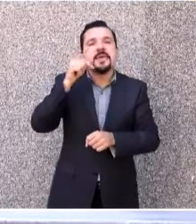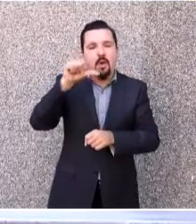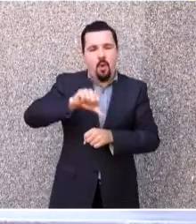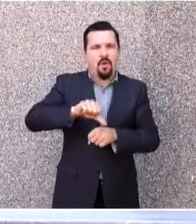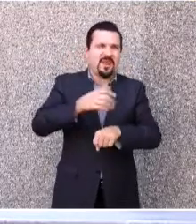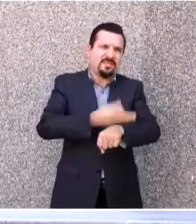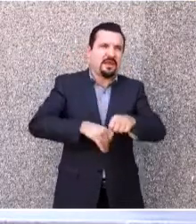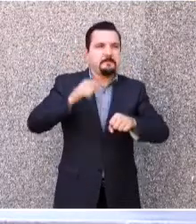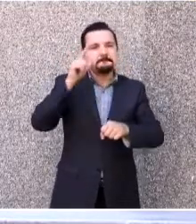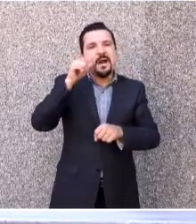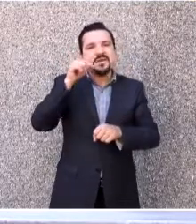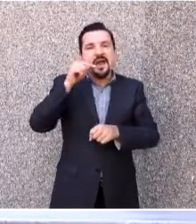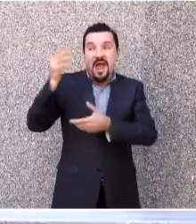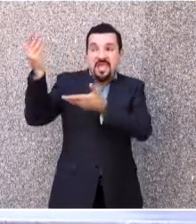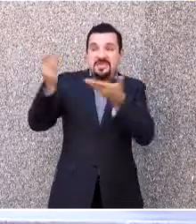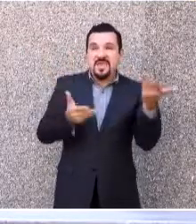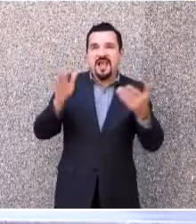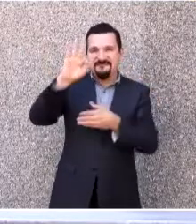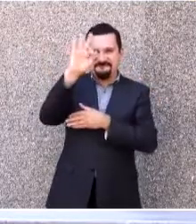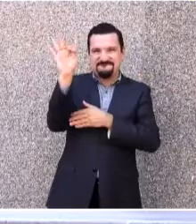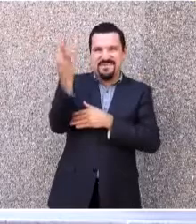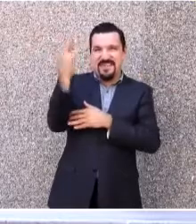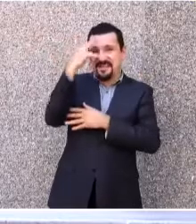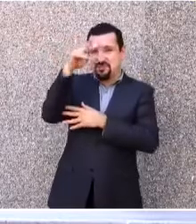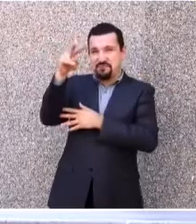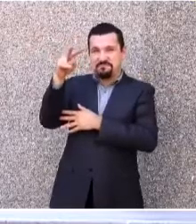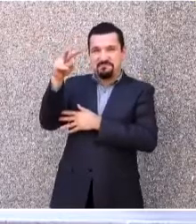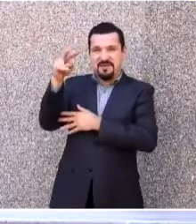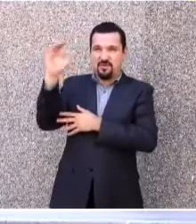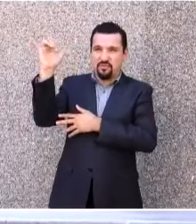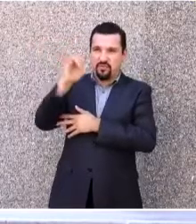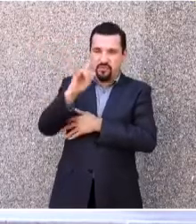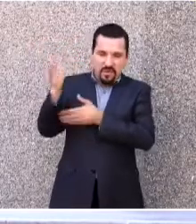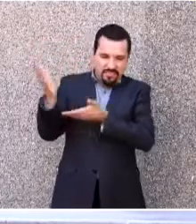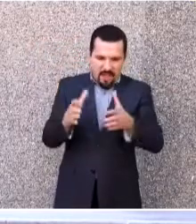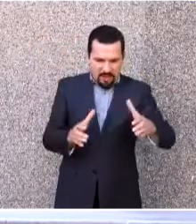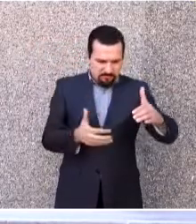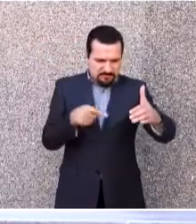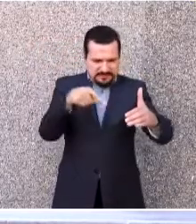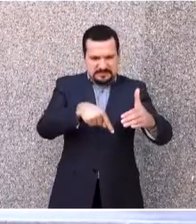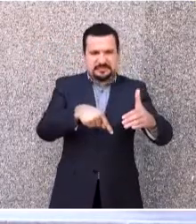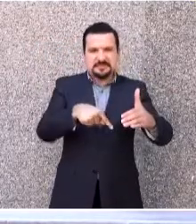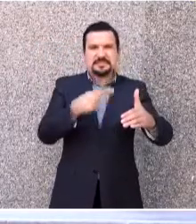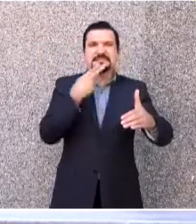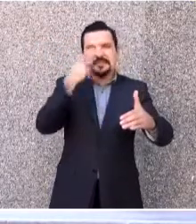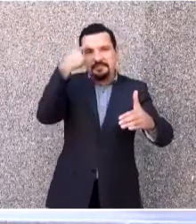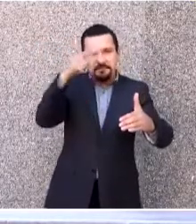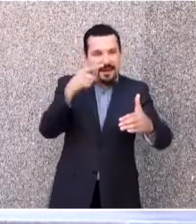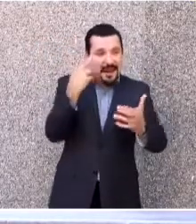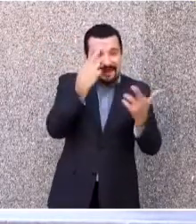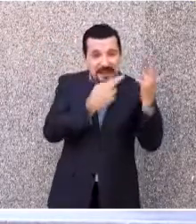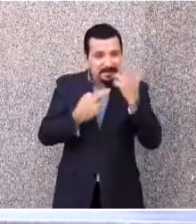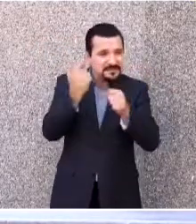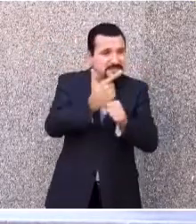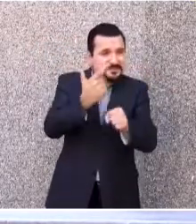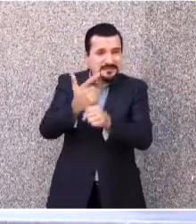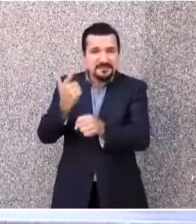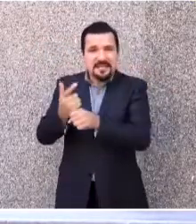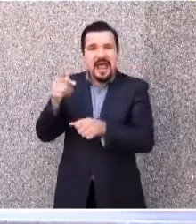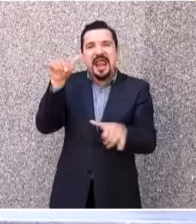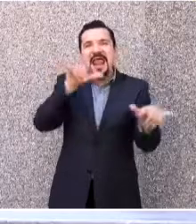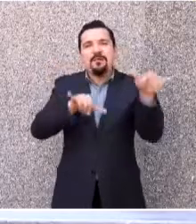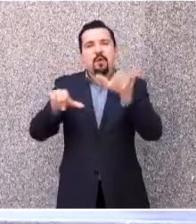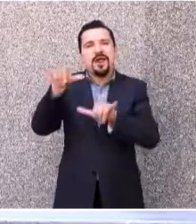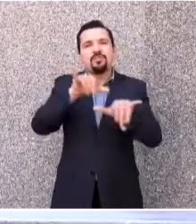cantidad de reactivos de la federación para poder tener un mayor volumen de respuesta, capacidad de respuesta en el Laboratorio Estatal de